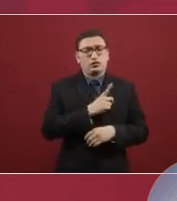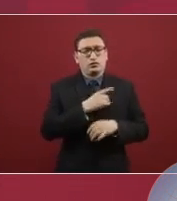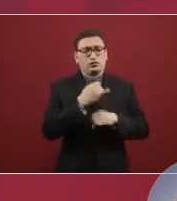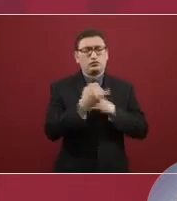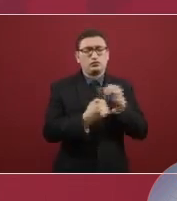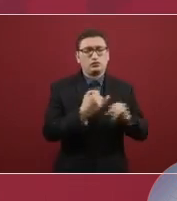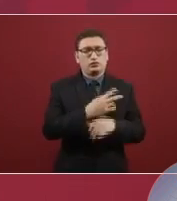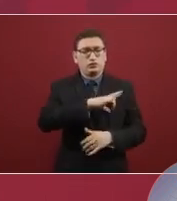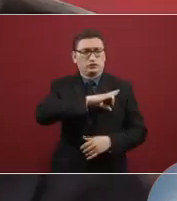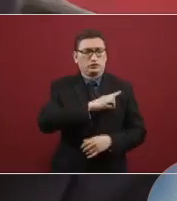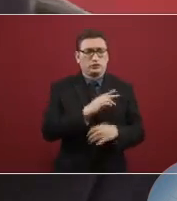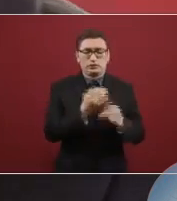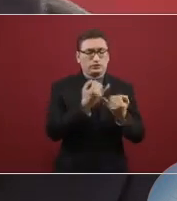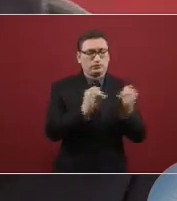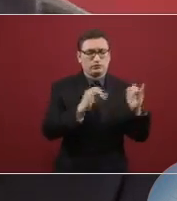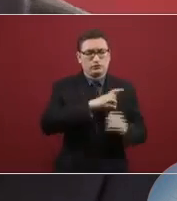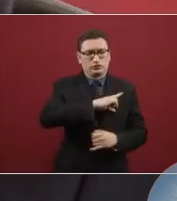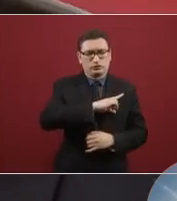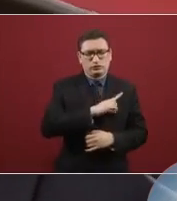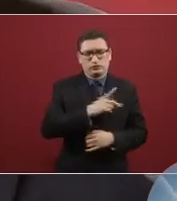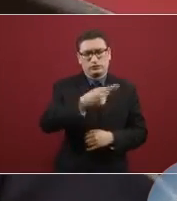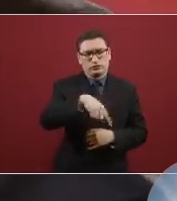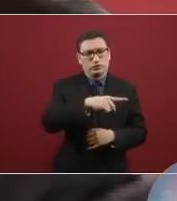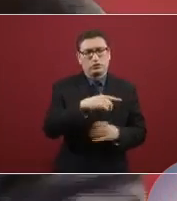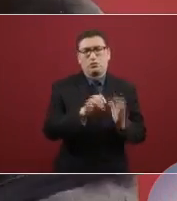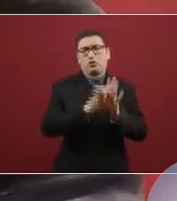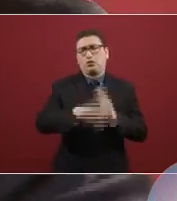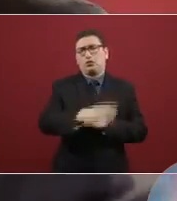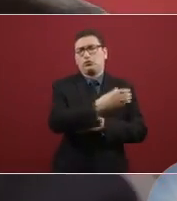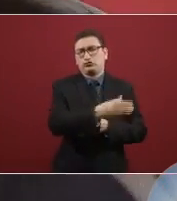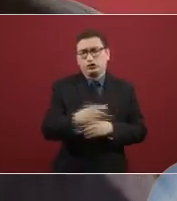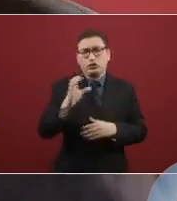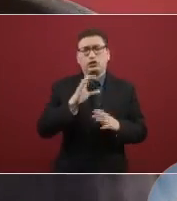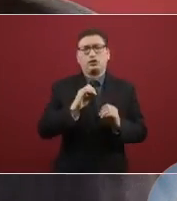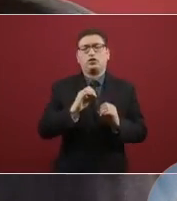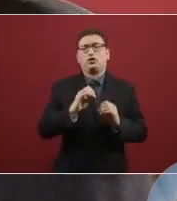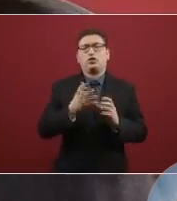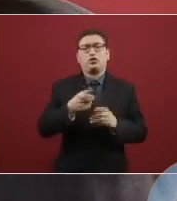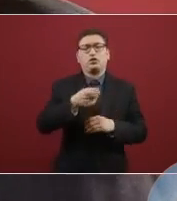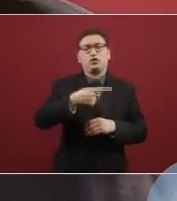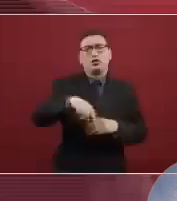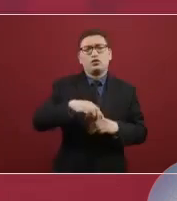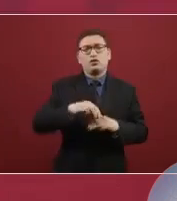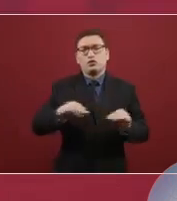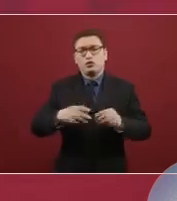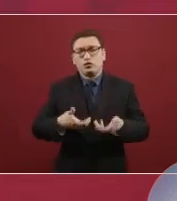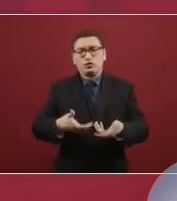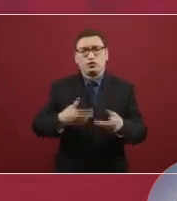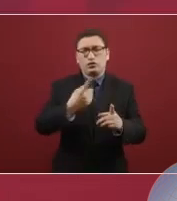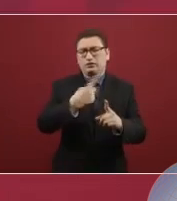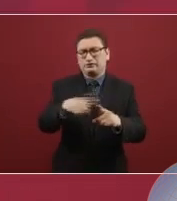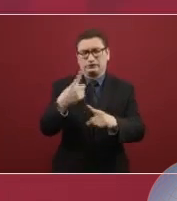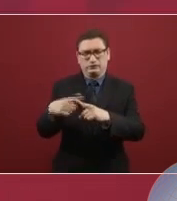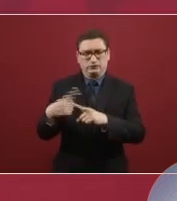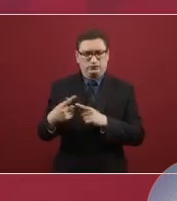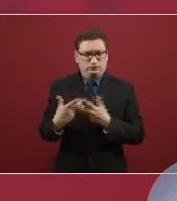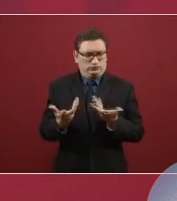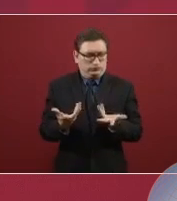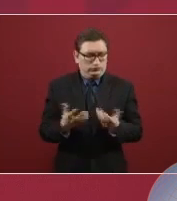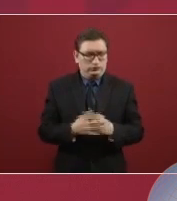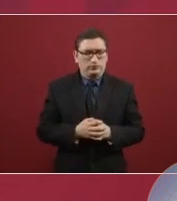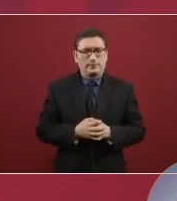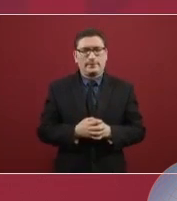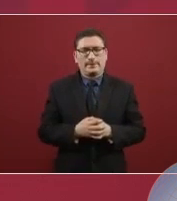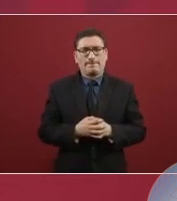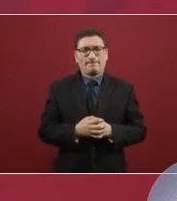independientes de el campo de el movimiento urbano o de